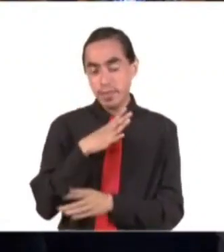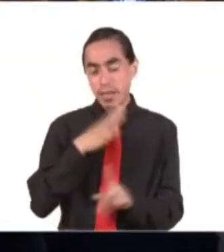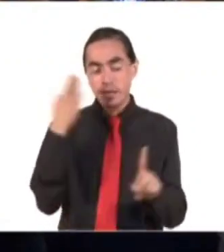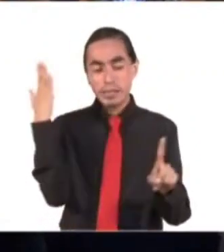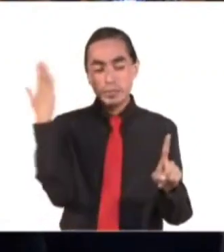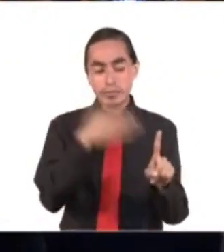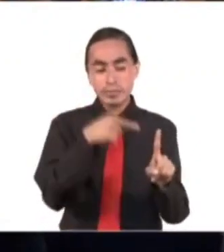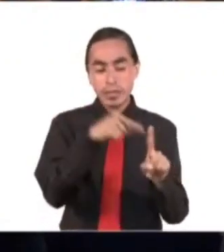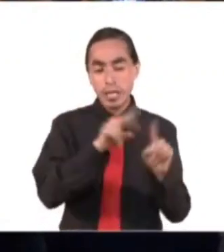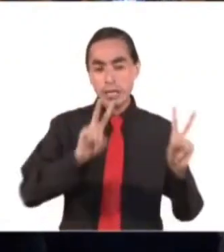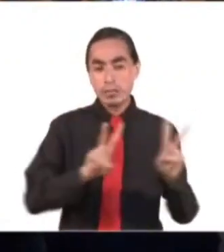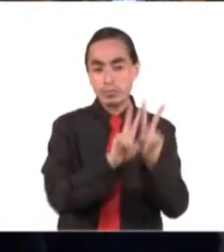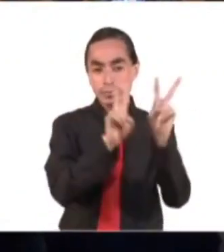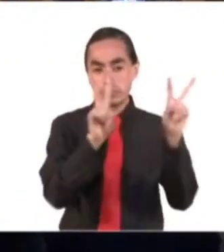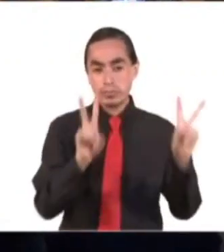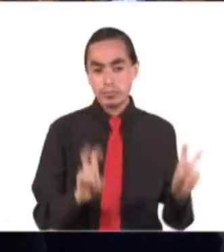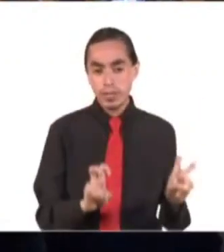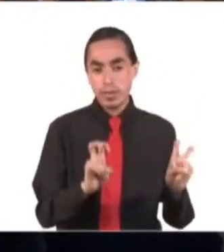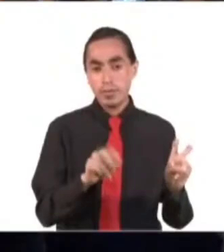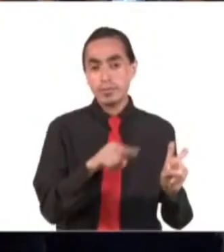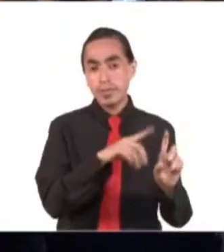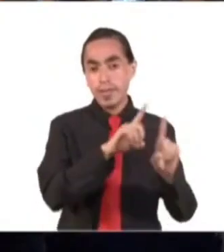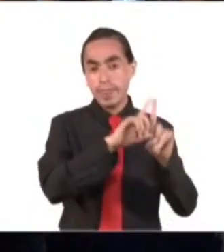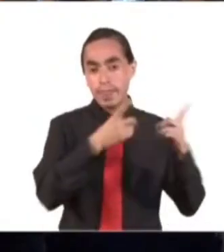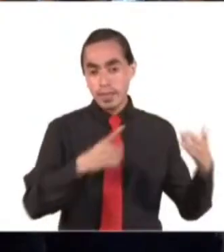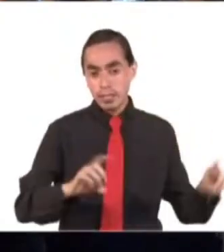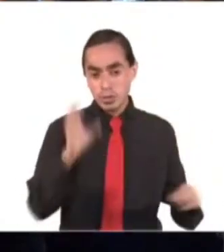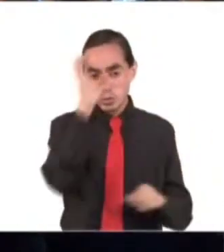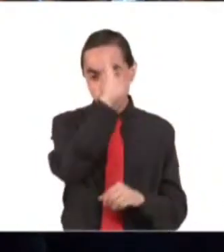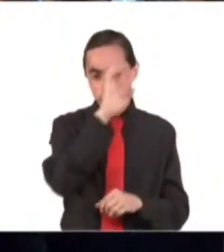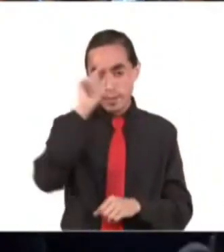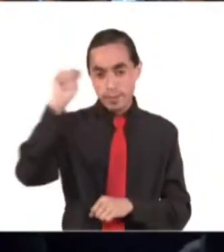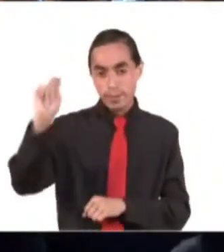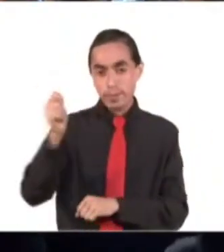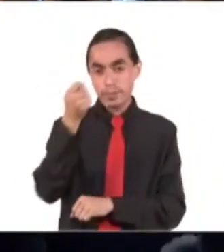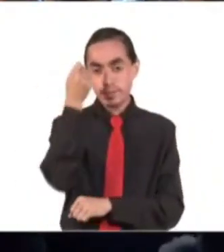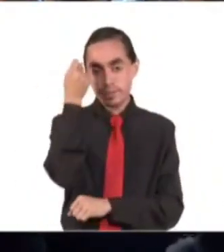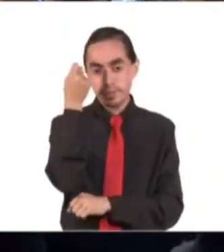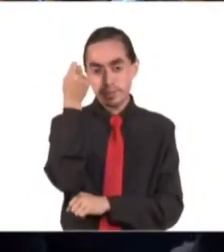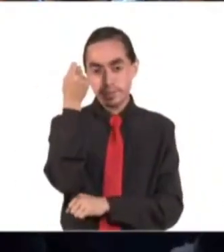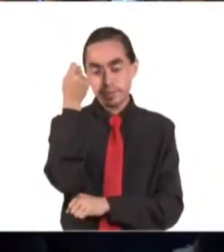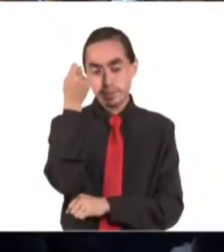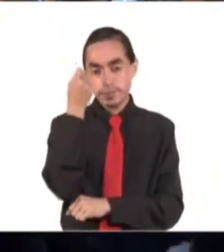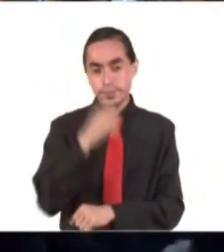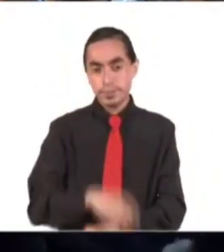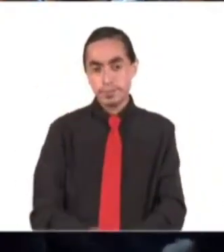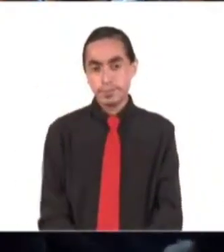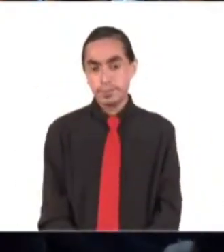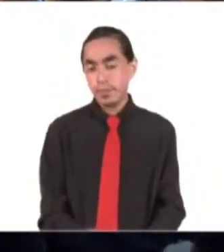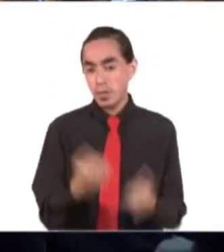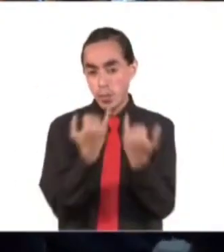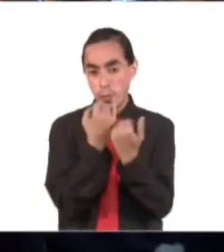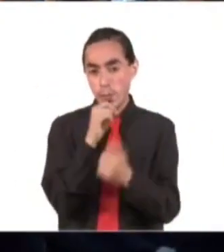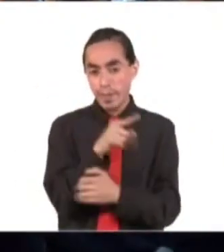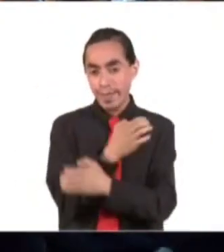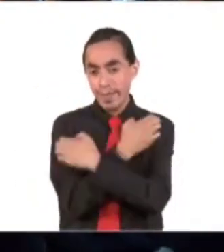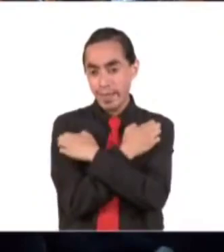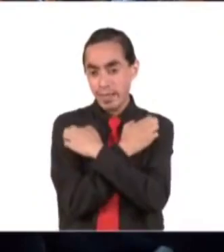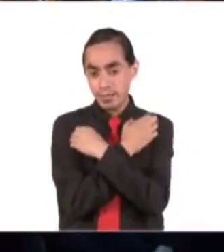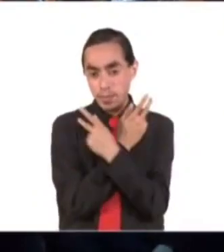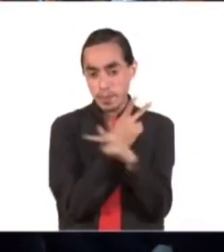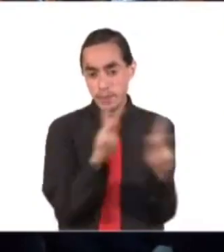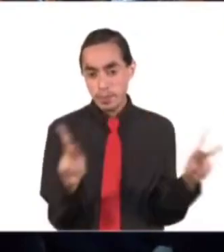que tiene que ver con desarrollo científico, tecnológico y en la educación